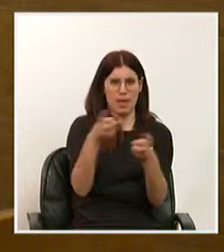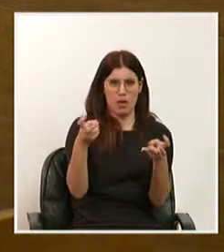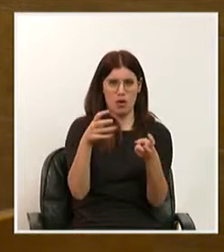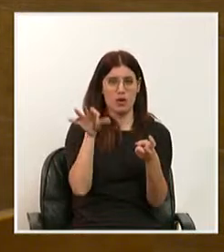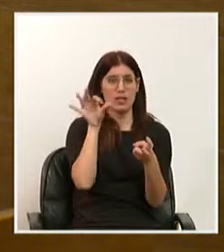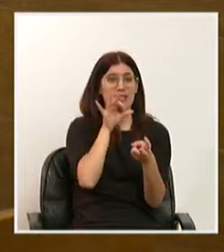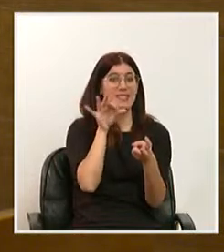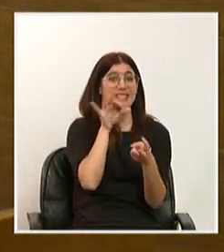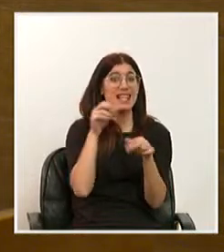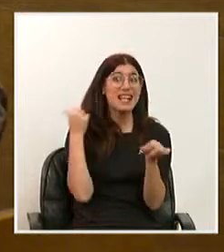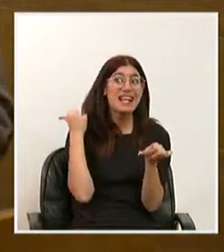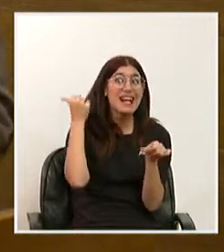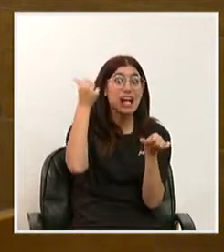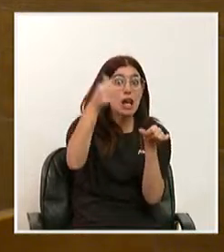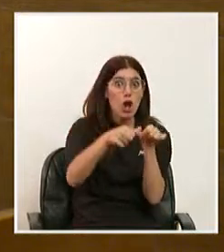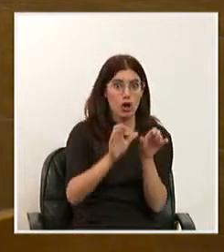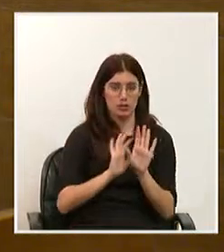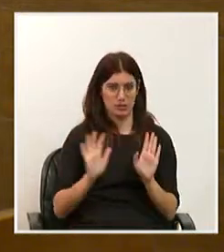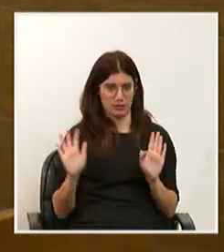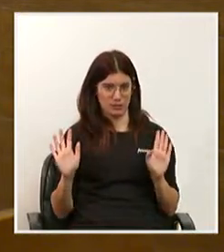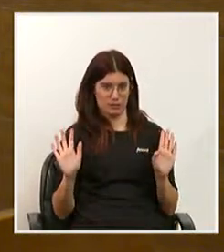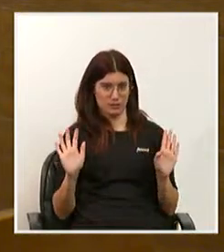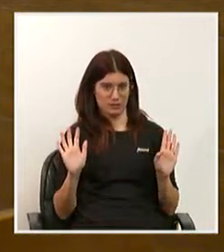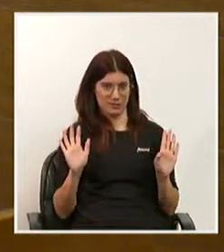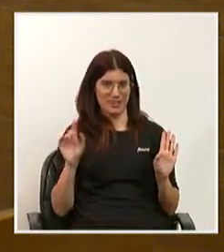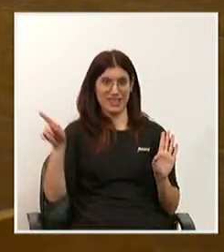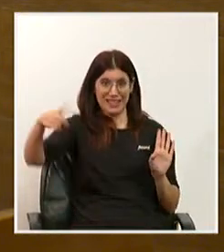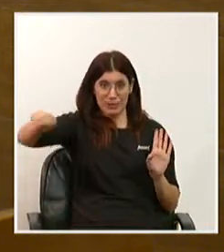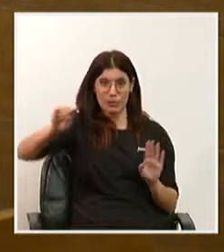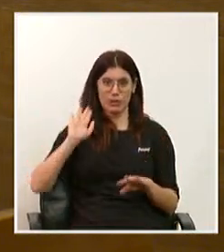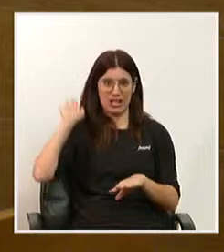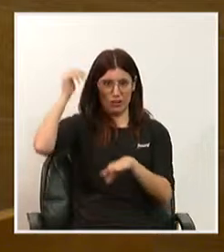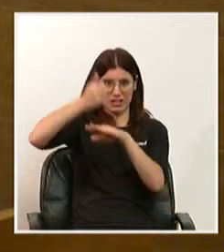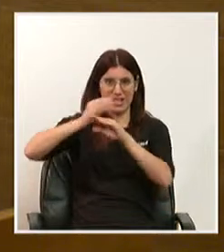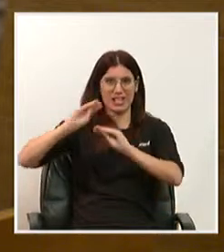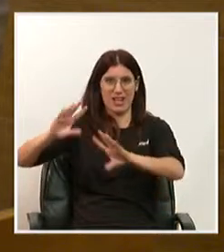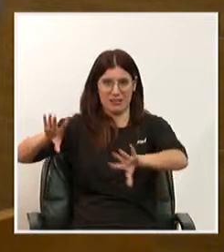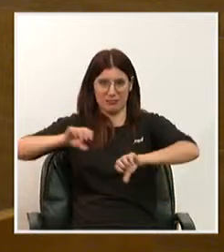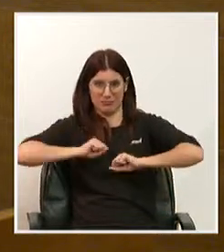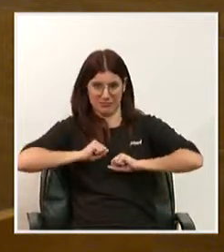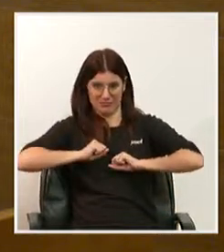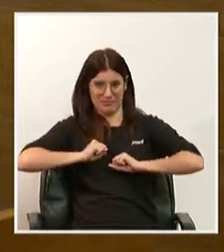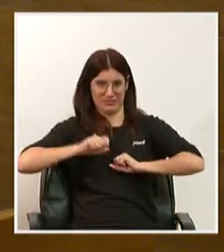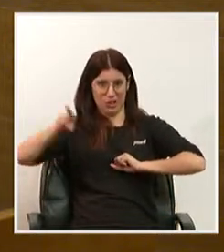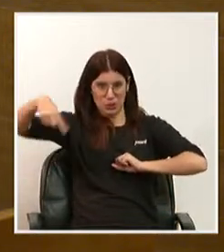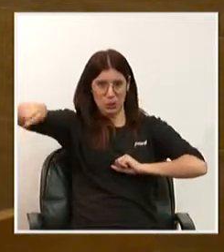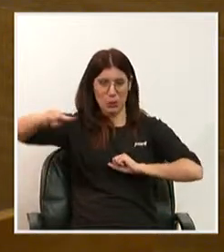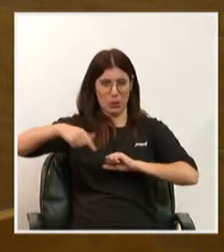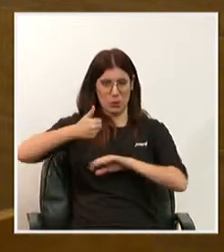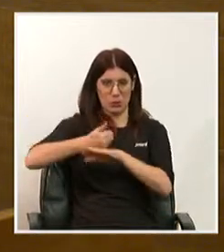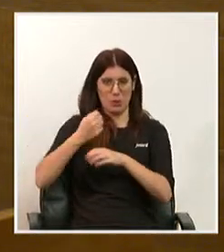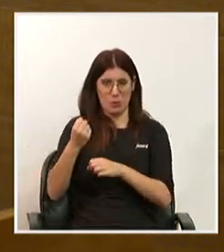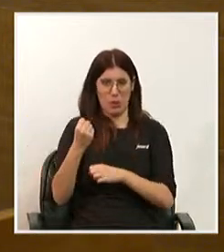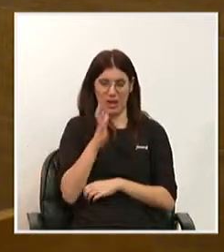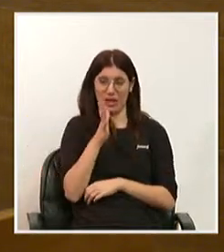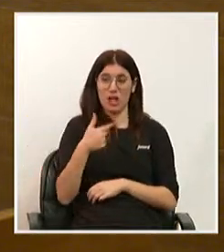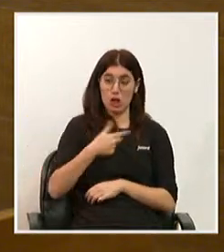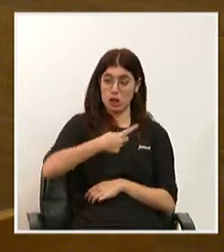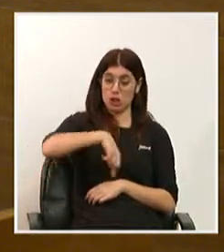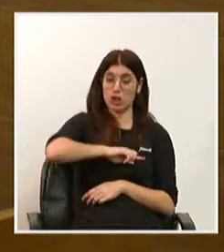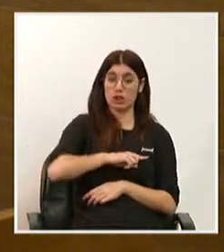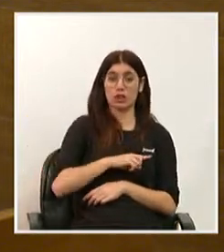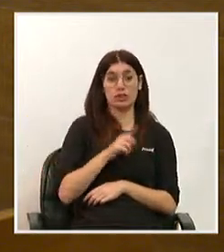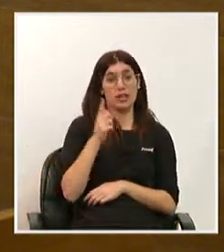siglo en el siglo y tenían la consellería ustedes la tenían y nosotros felizmente hemos quitado